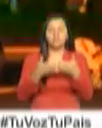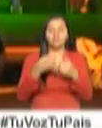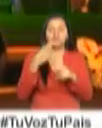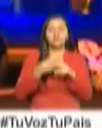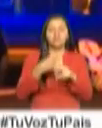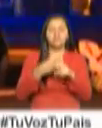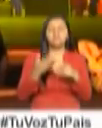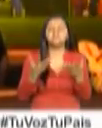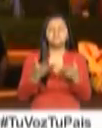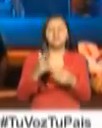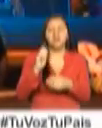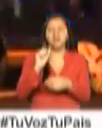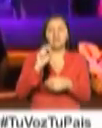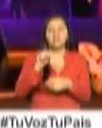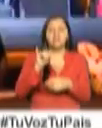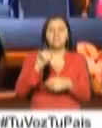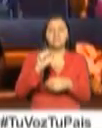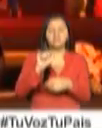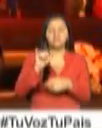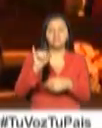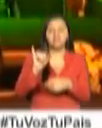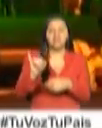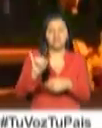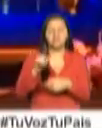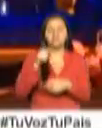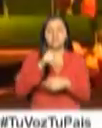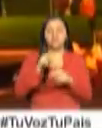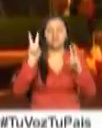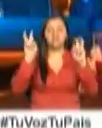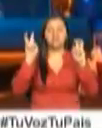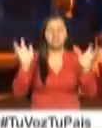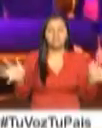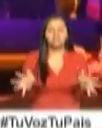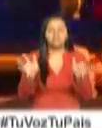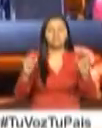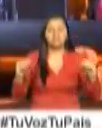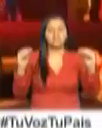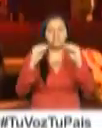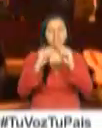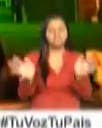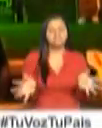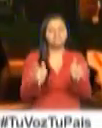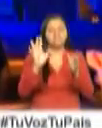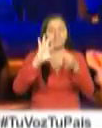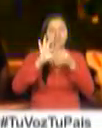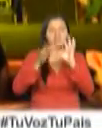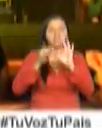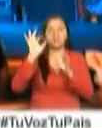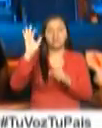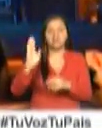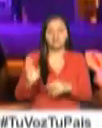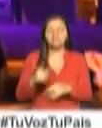Insight, autores del tema Vamos por Más, con el cual se alentó a los deportistas que participaron en los Juegos de Río